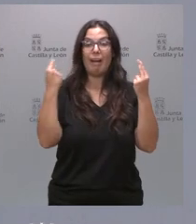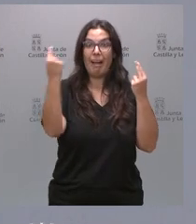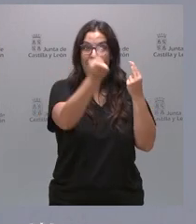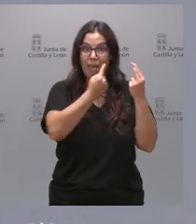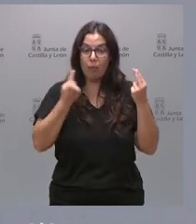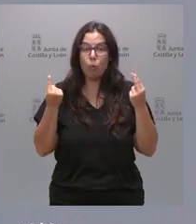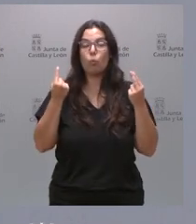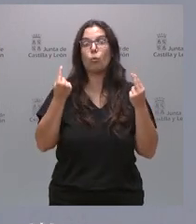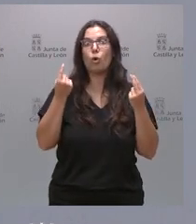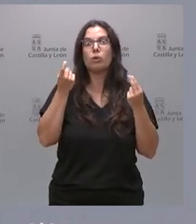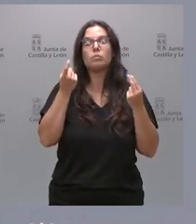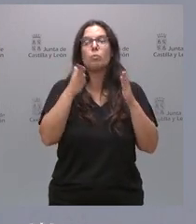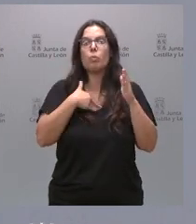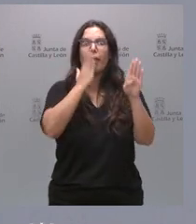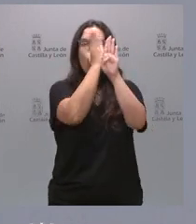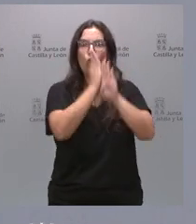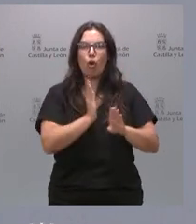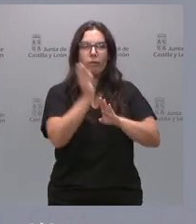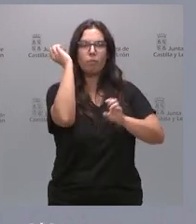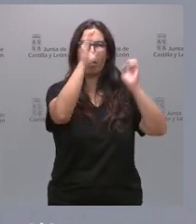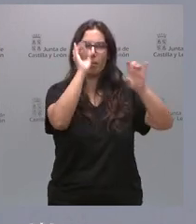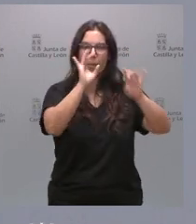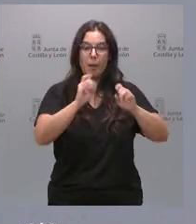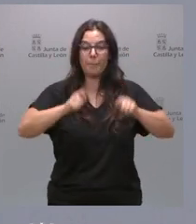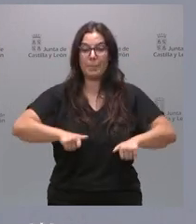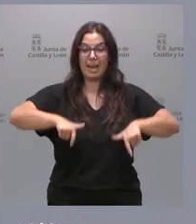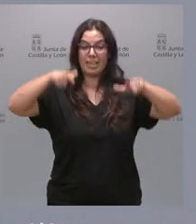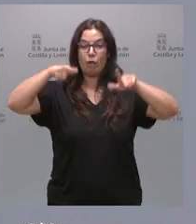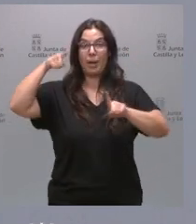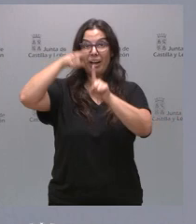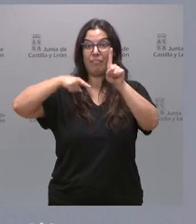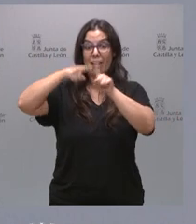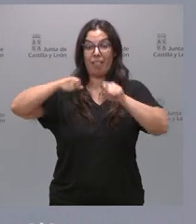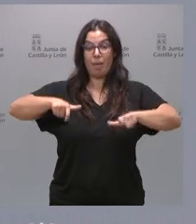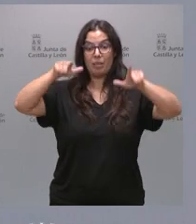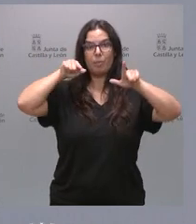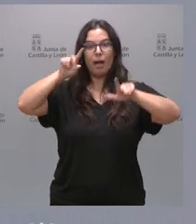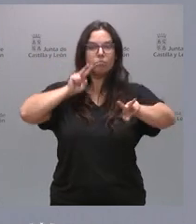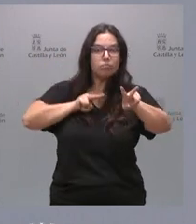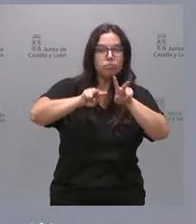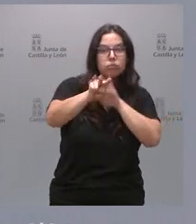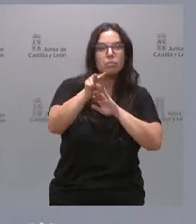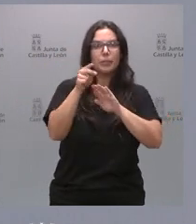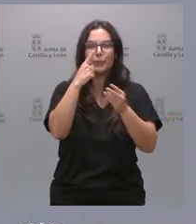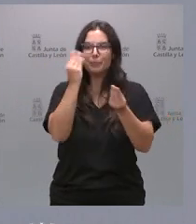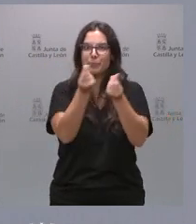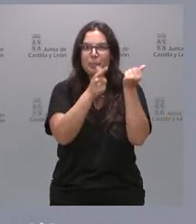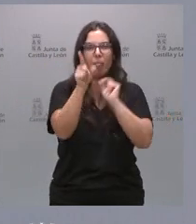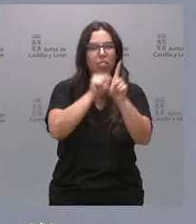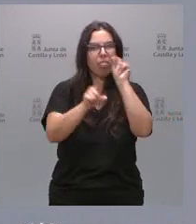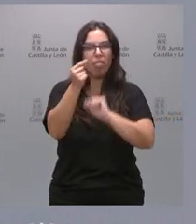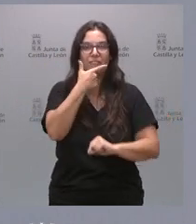esos datos de forma ordenada en la plataforma que será mucho más accesible intuitiva para el conjunto de las personas de Castilla y león